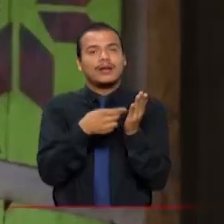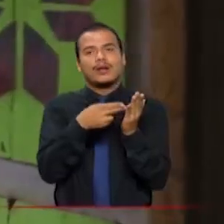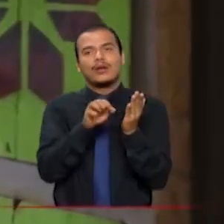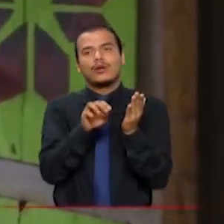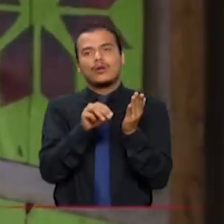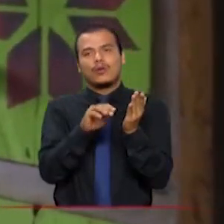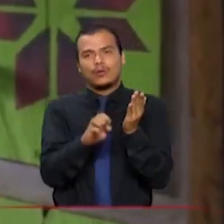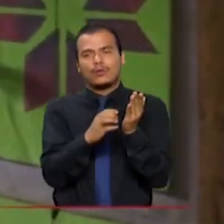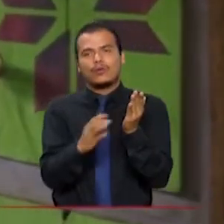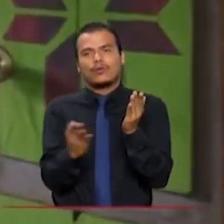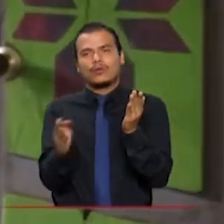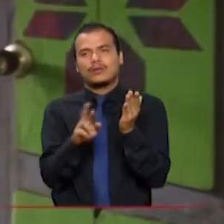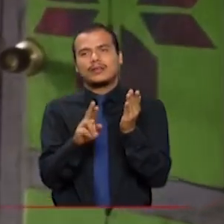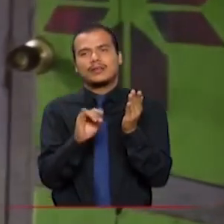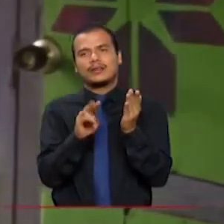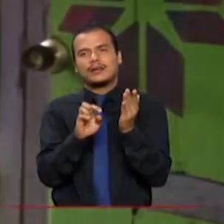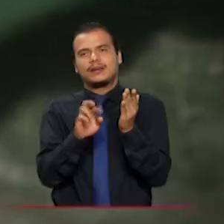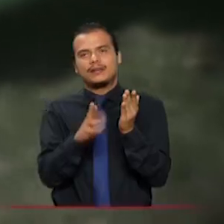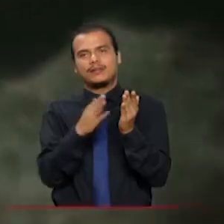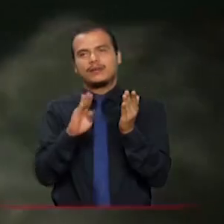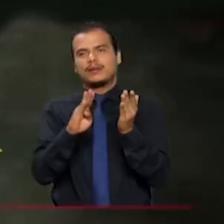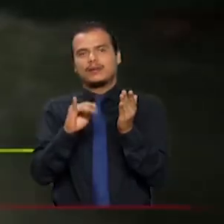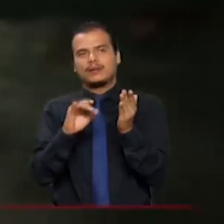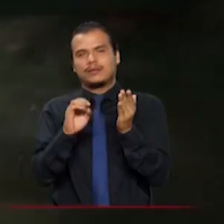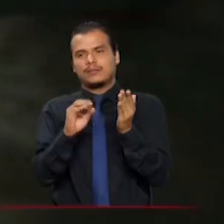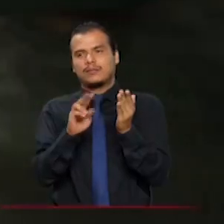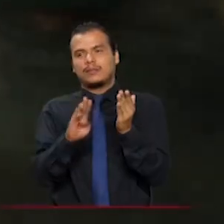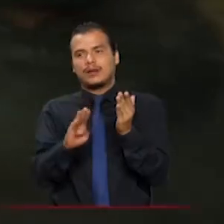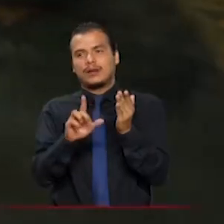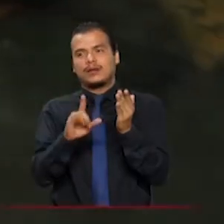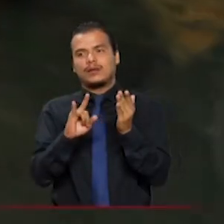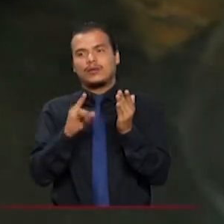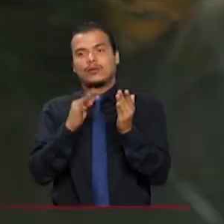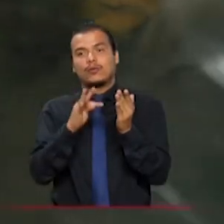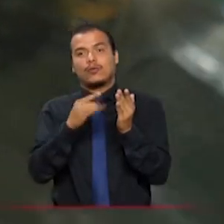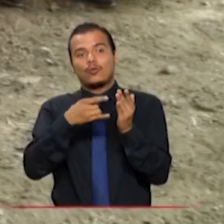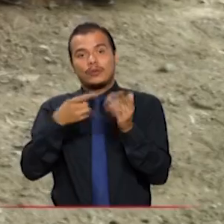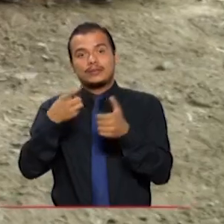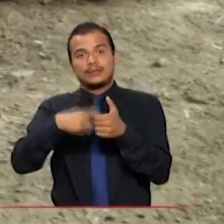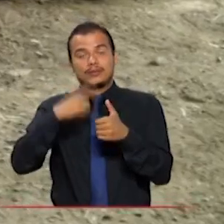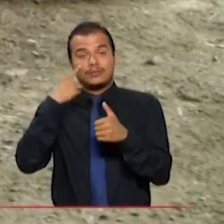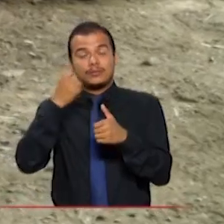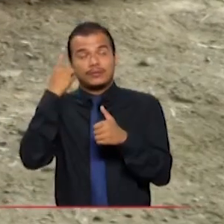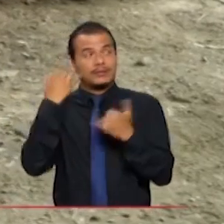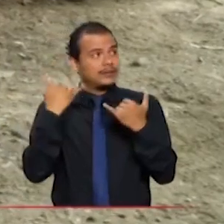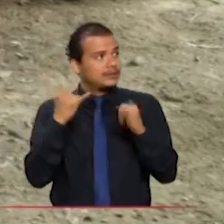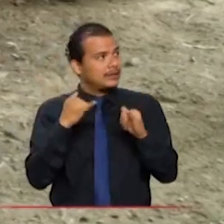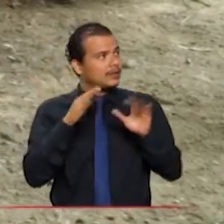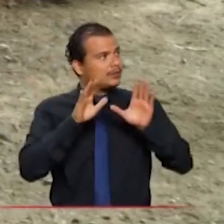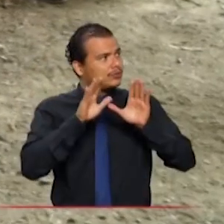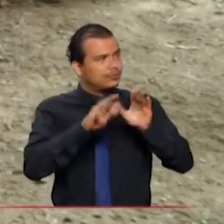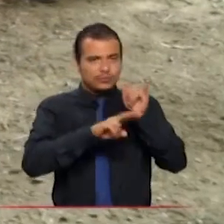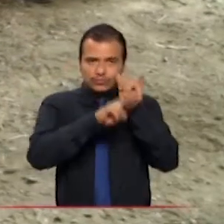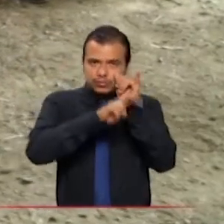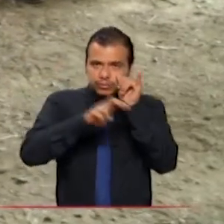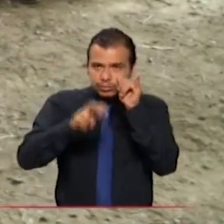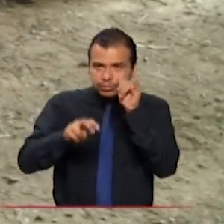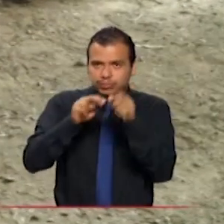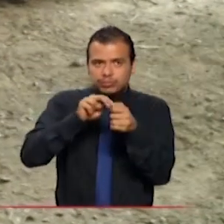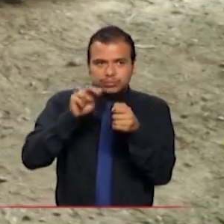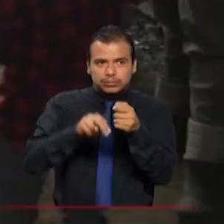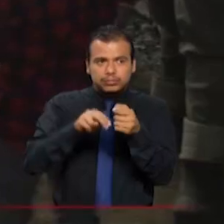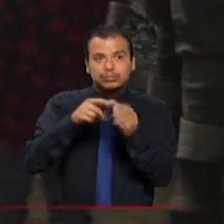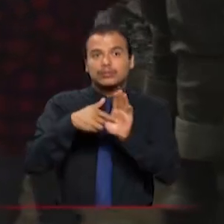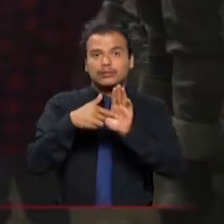que se realizó desde el 20 al 22 de septiembre. Un esfuerzo comunitario de ciencia ciudadana para registrar una